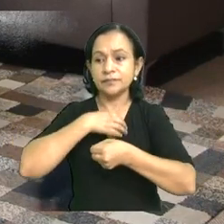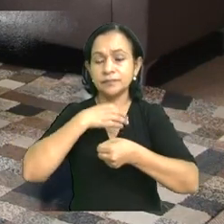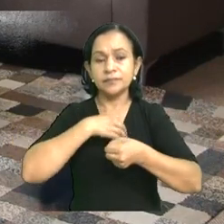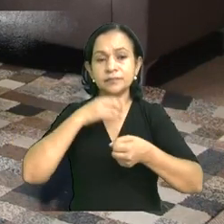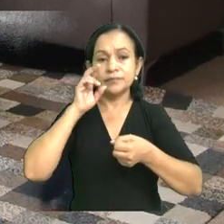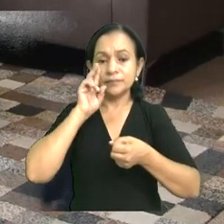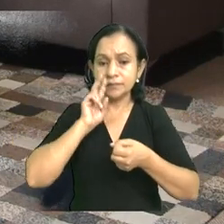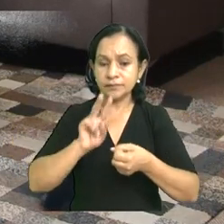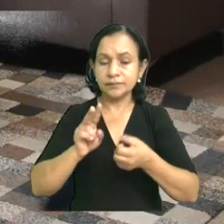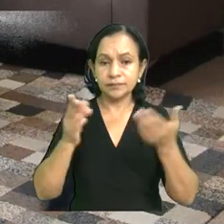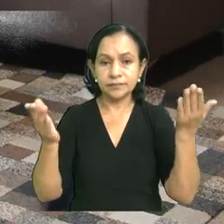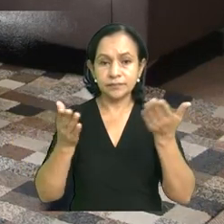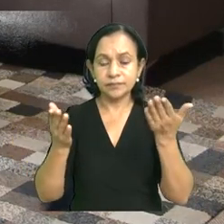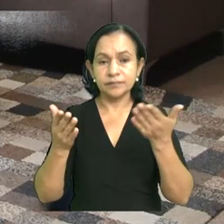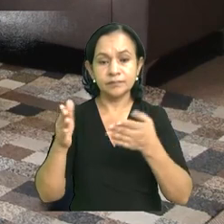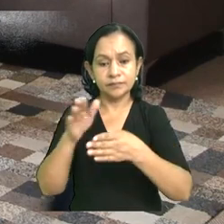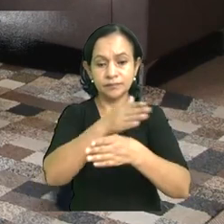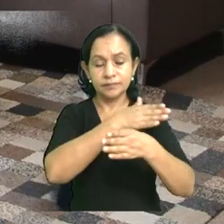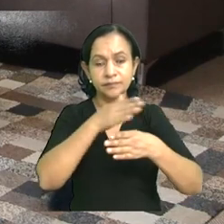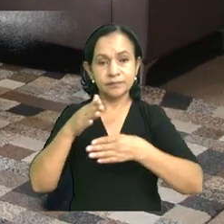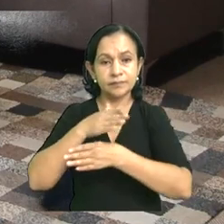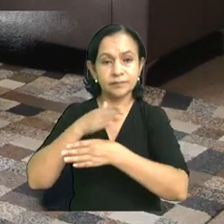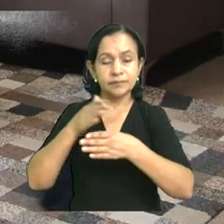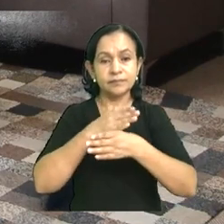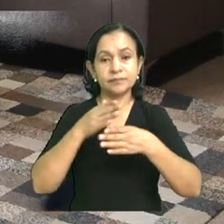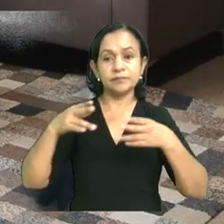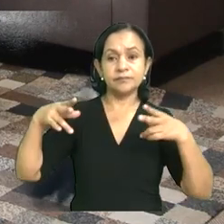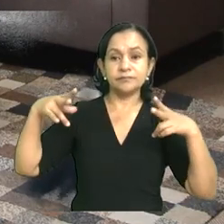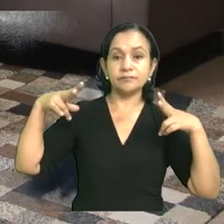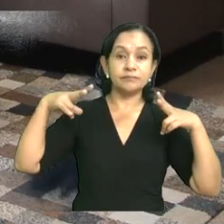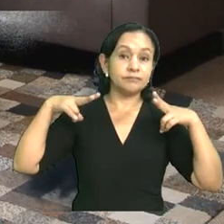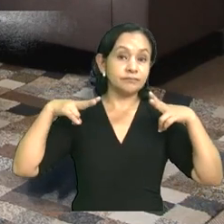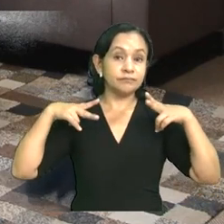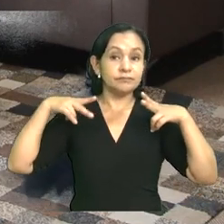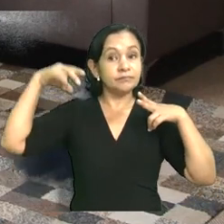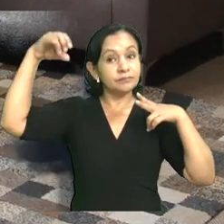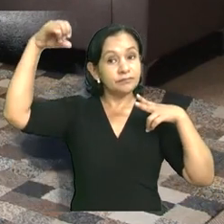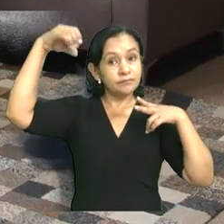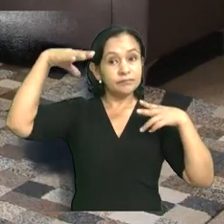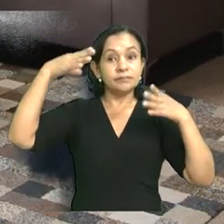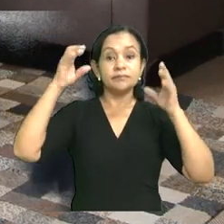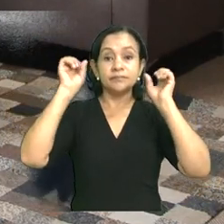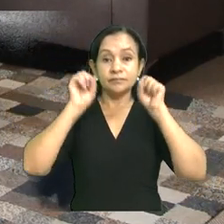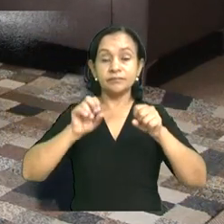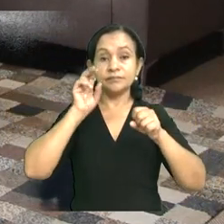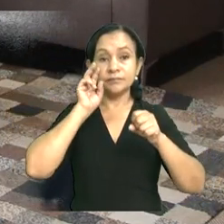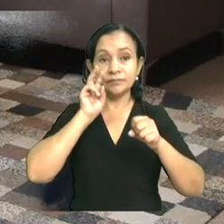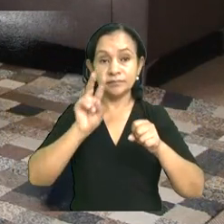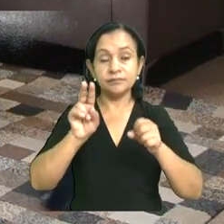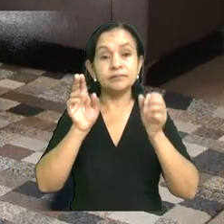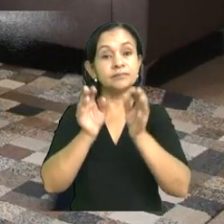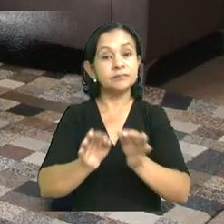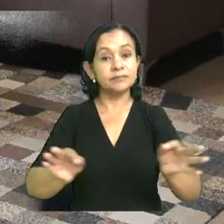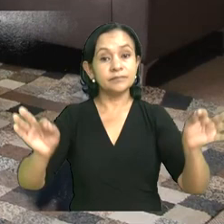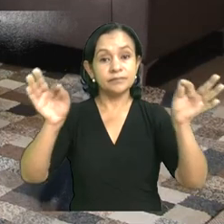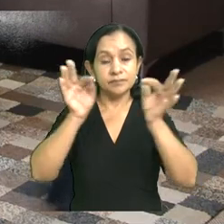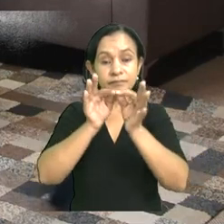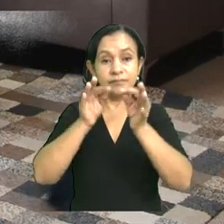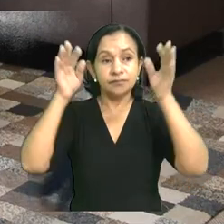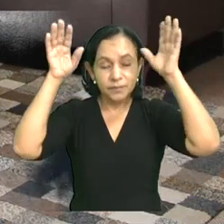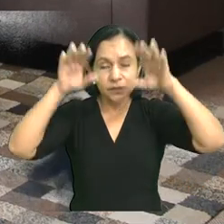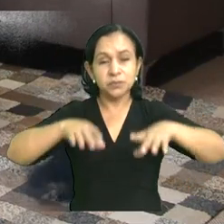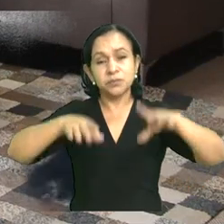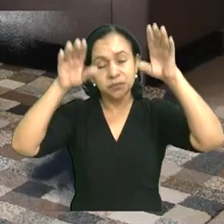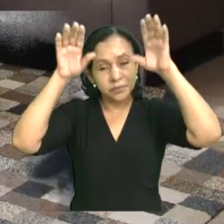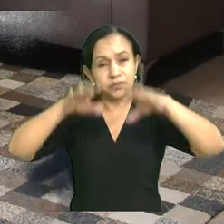veces así, de forma dispersa en el verano, toman lógica y se articulan de una forma cohesionada importante en el invierno, ¿verdad? Cuando están a lluvia.